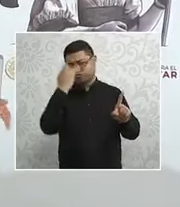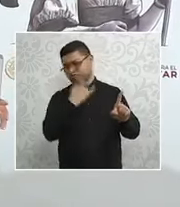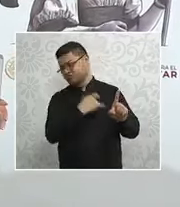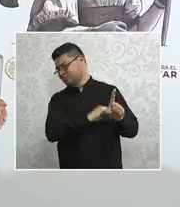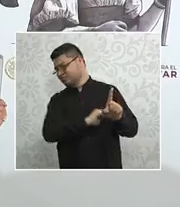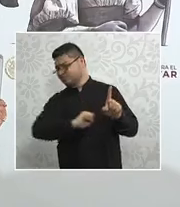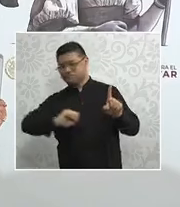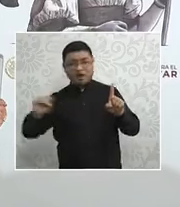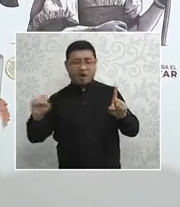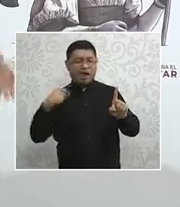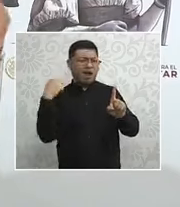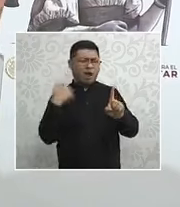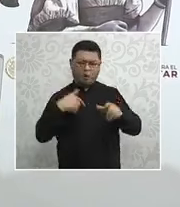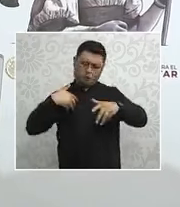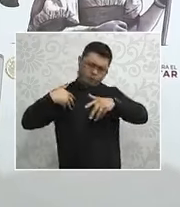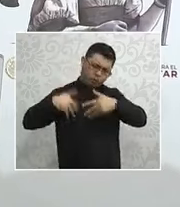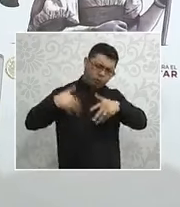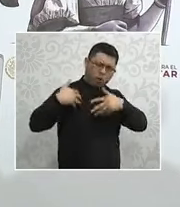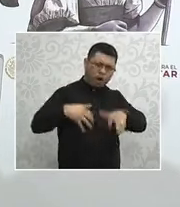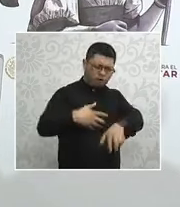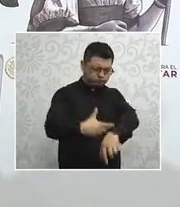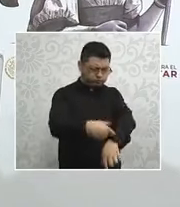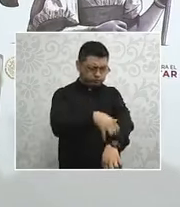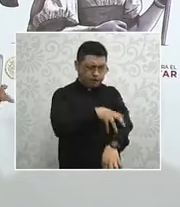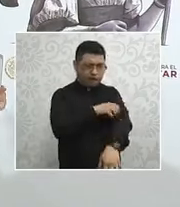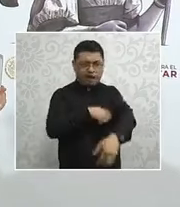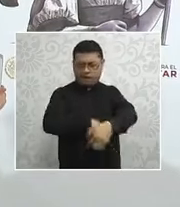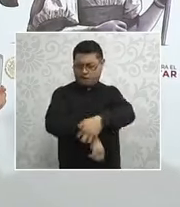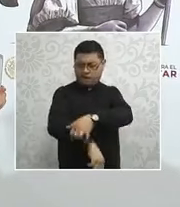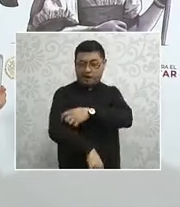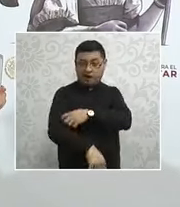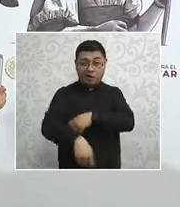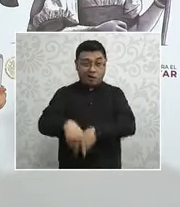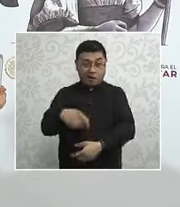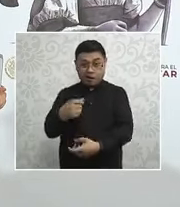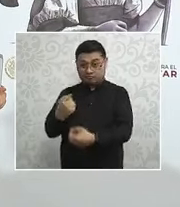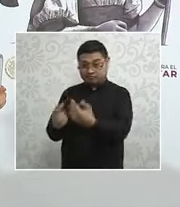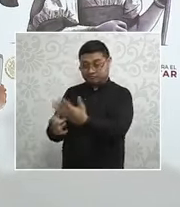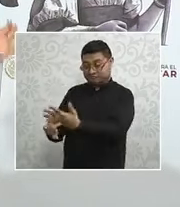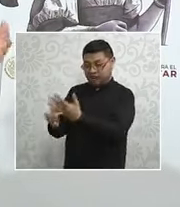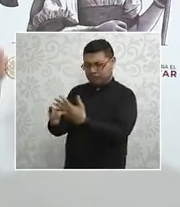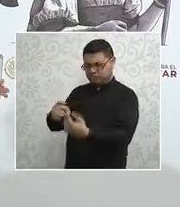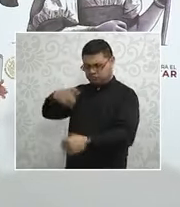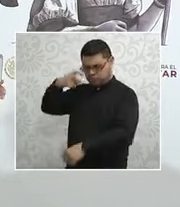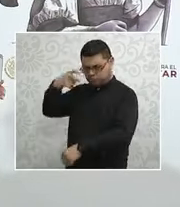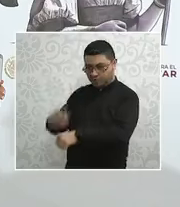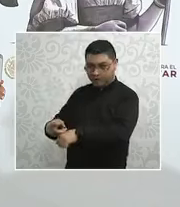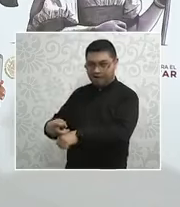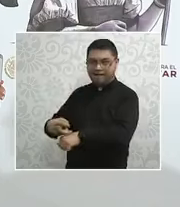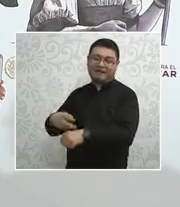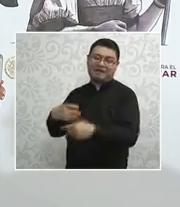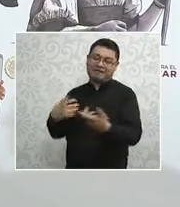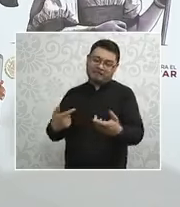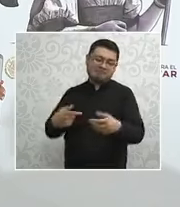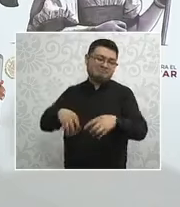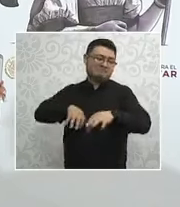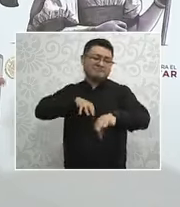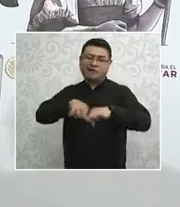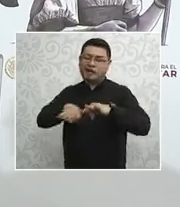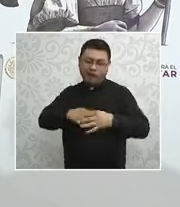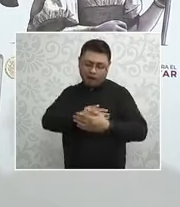luchadora Y redenta como dice el libro que le escribieron trabajadora que ama a